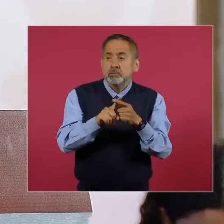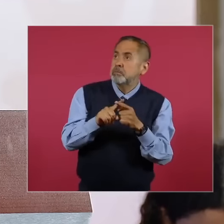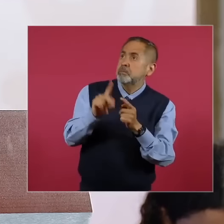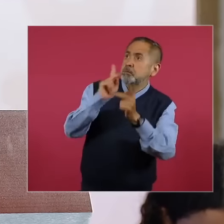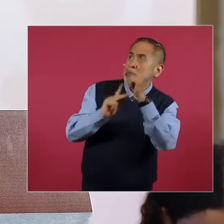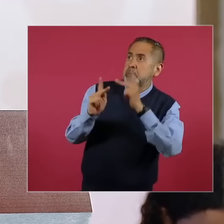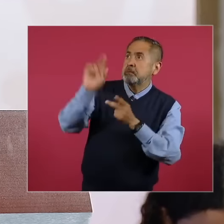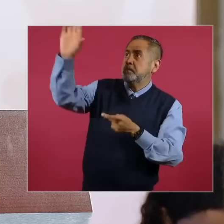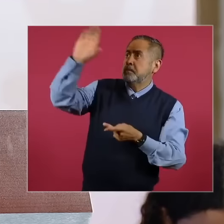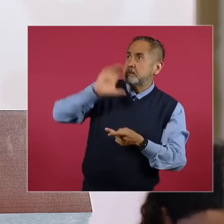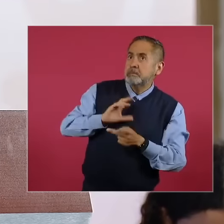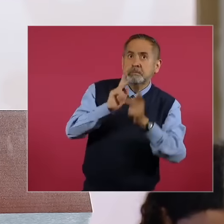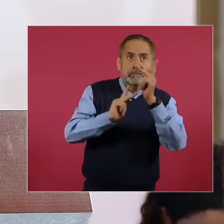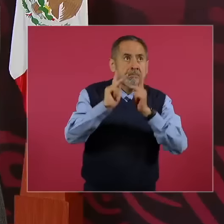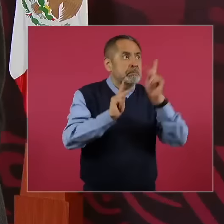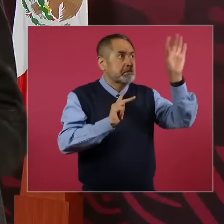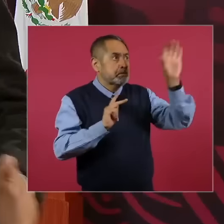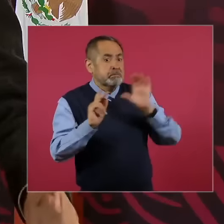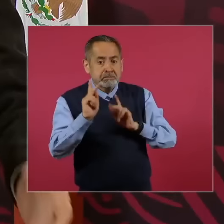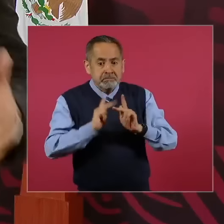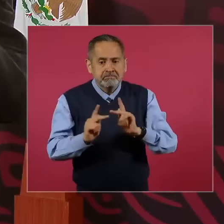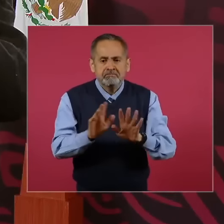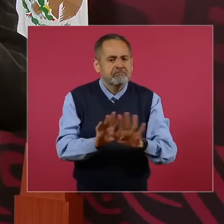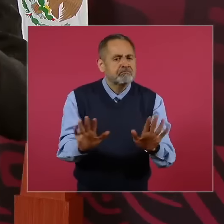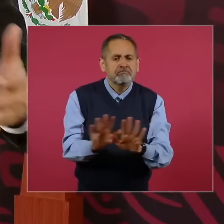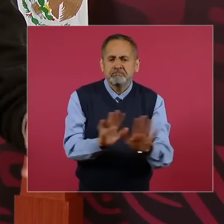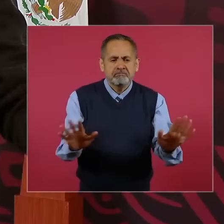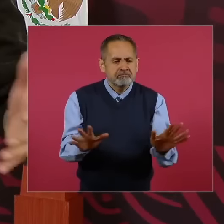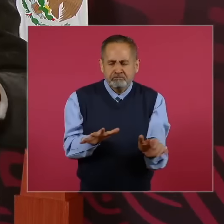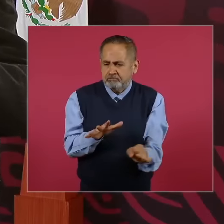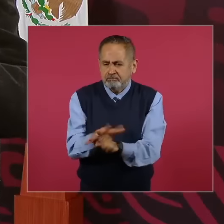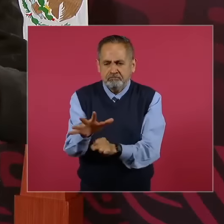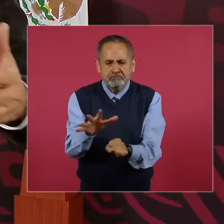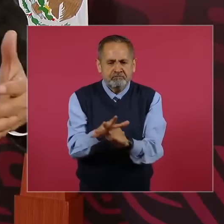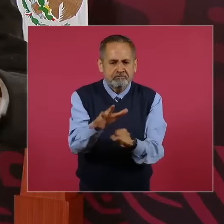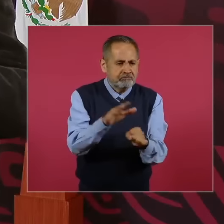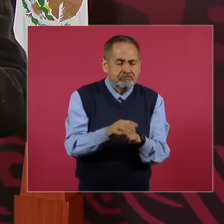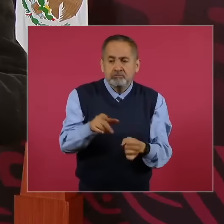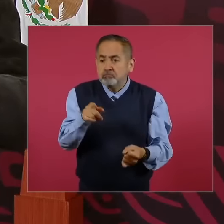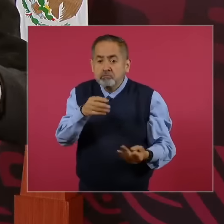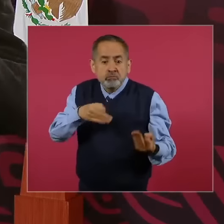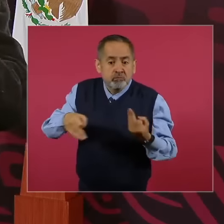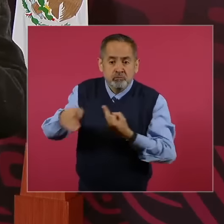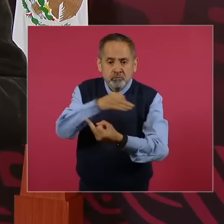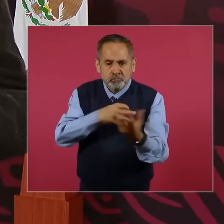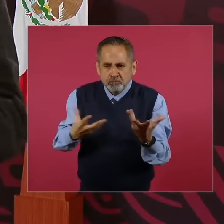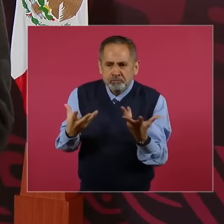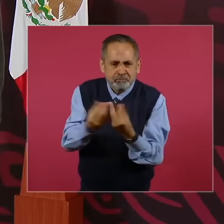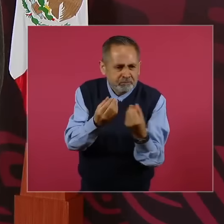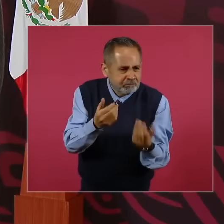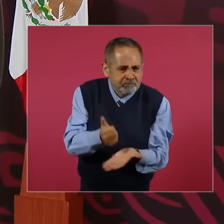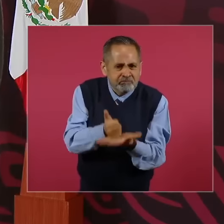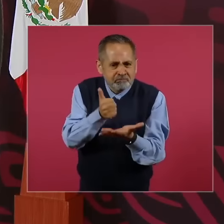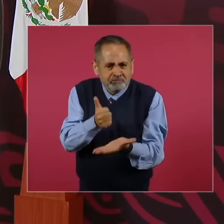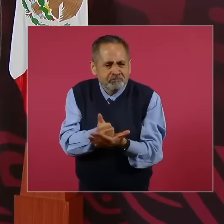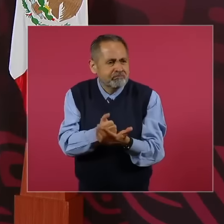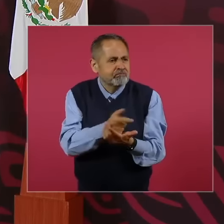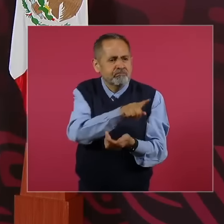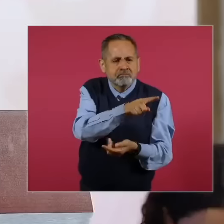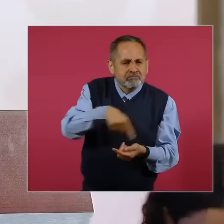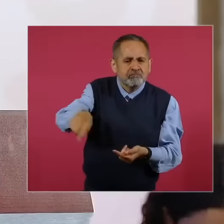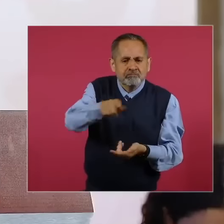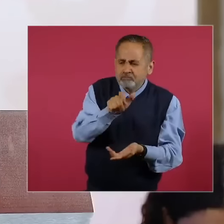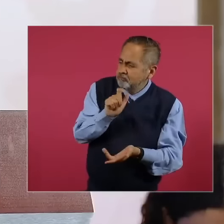al país. Todo el pueblo, toda la gente ayudó, contribuyó porque no